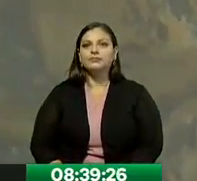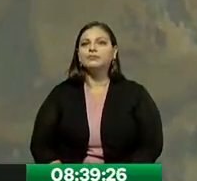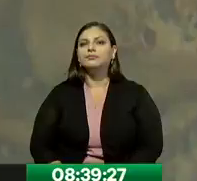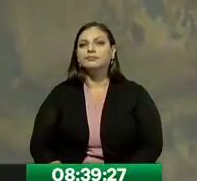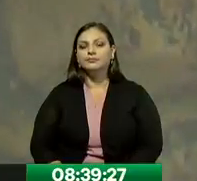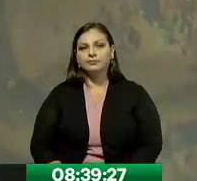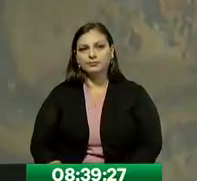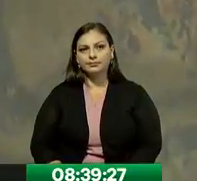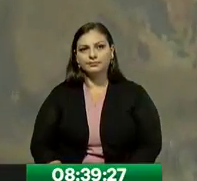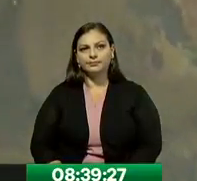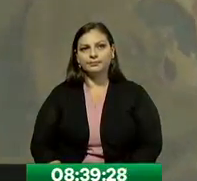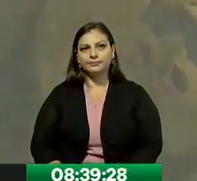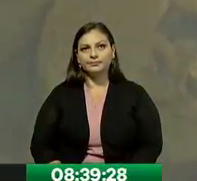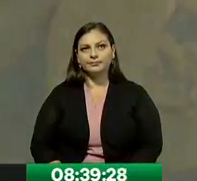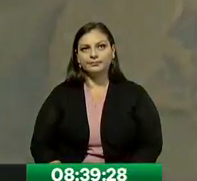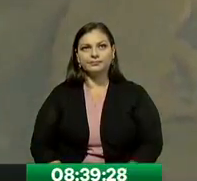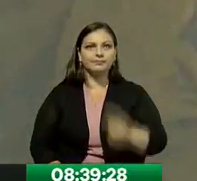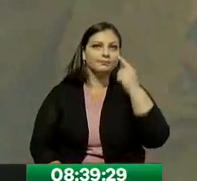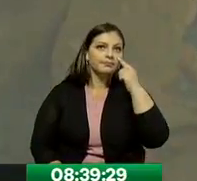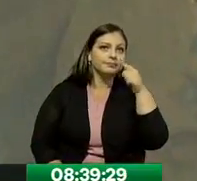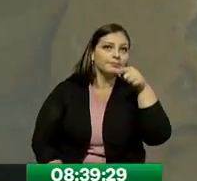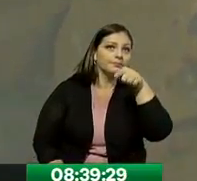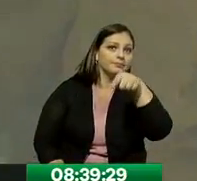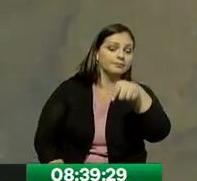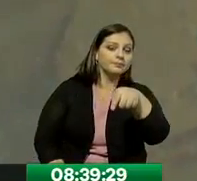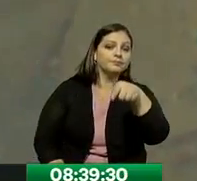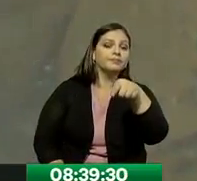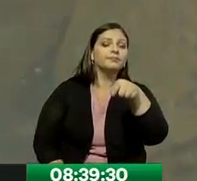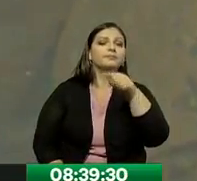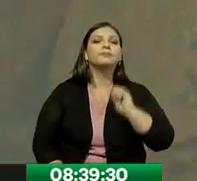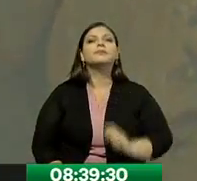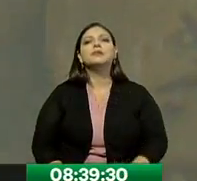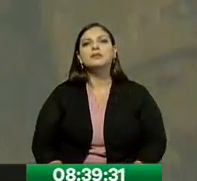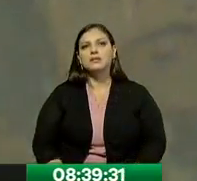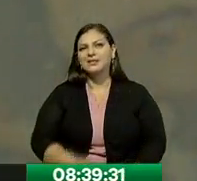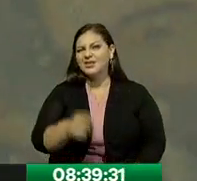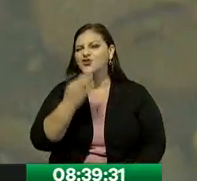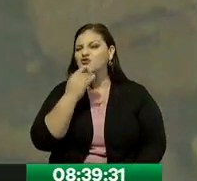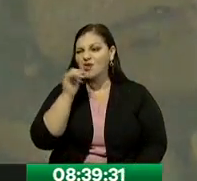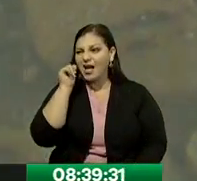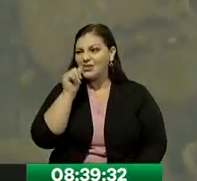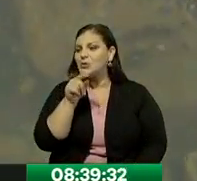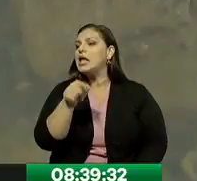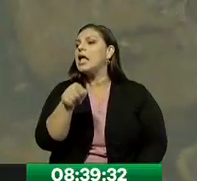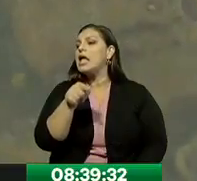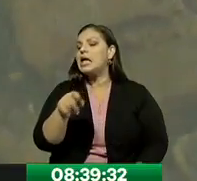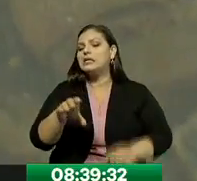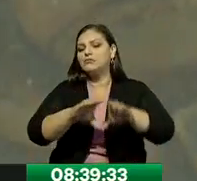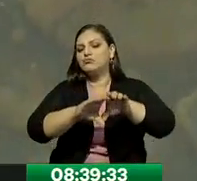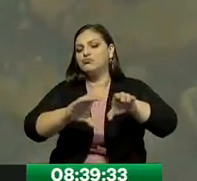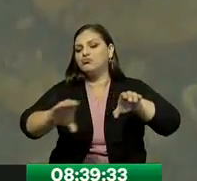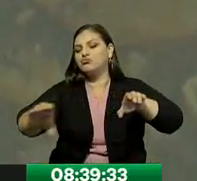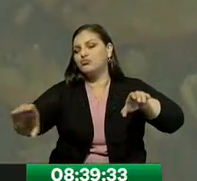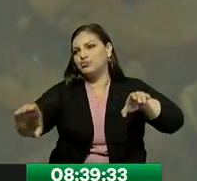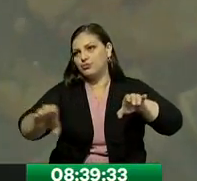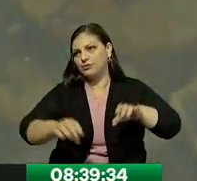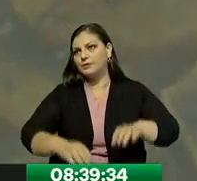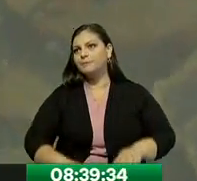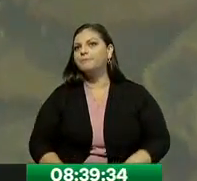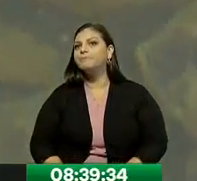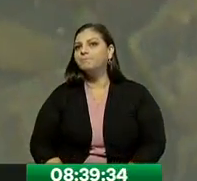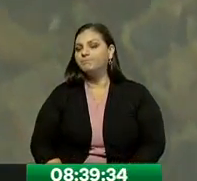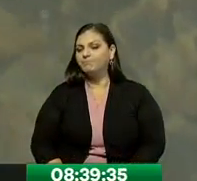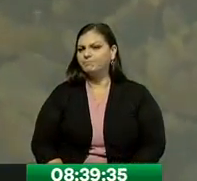azul esa es la tubería pero este daño no viene desde hace tres semanas nos dimos cuenta porque